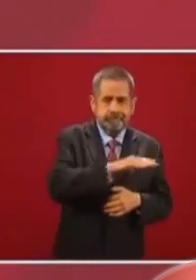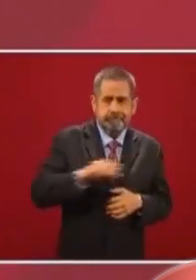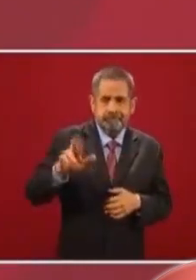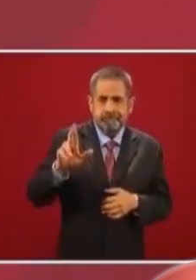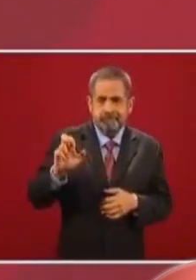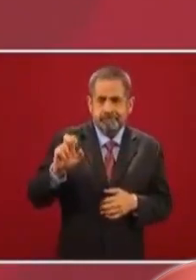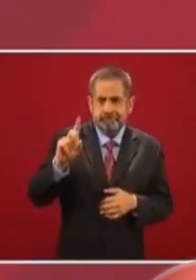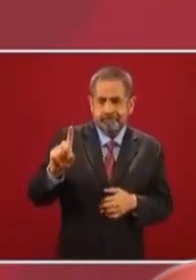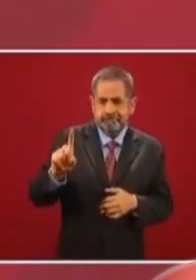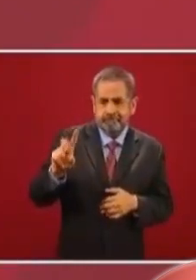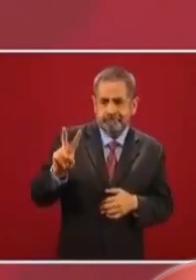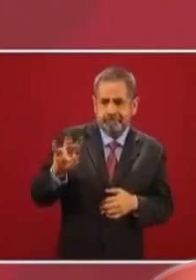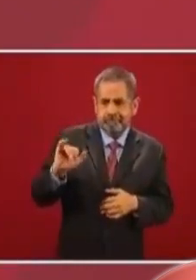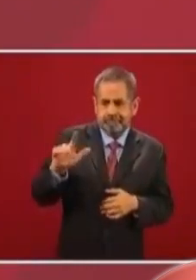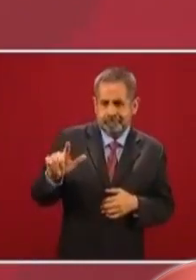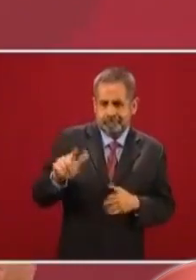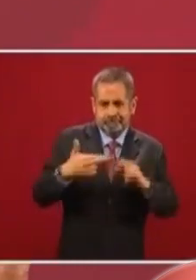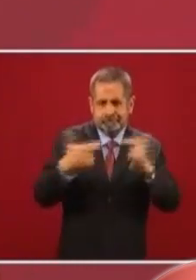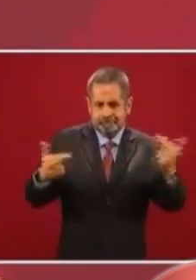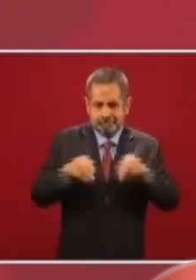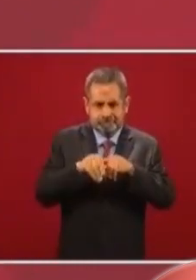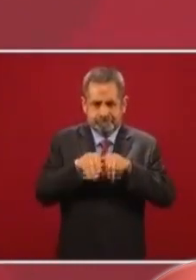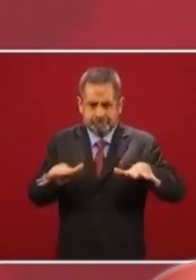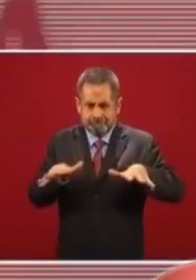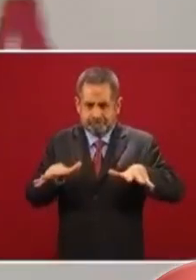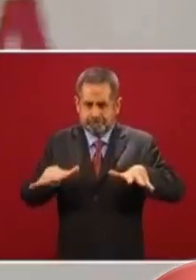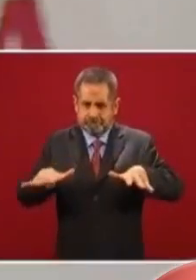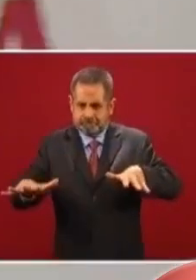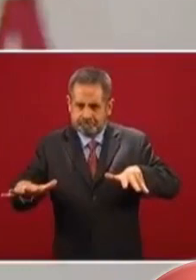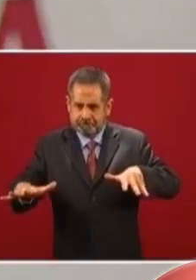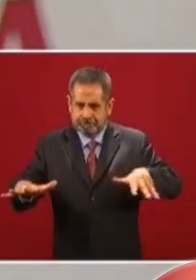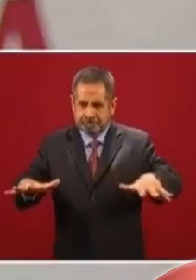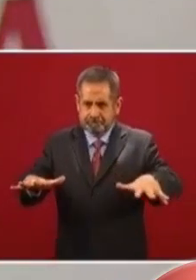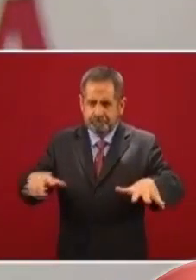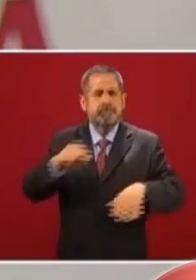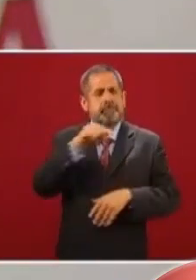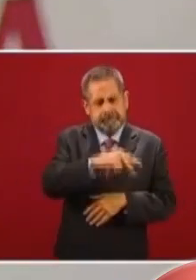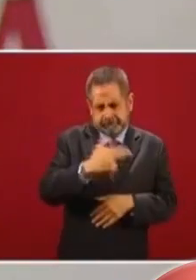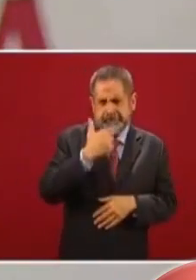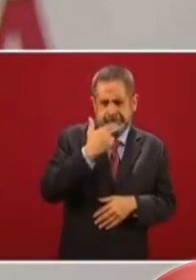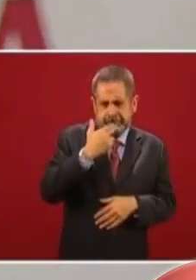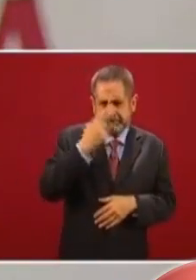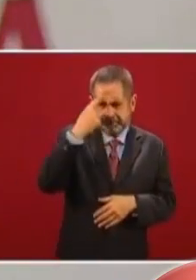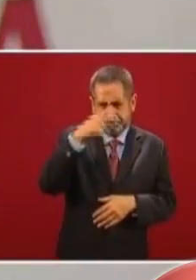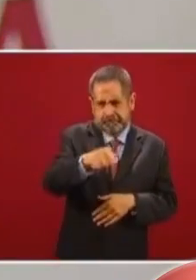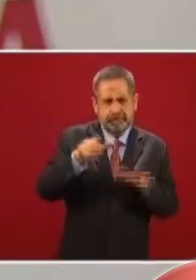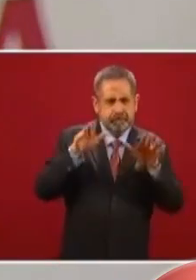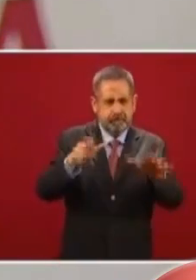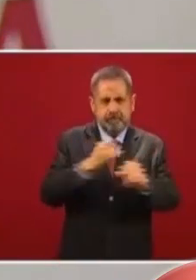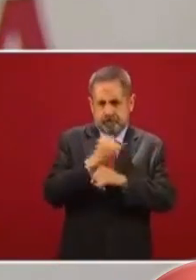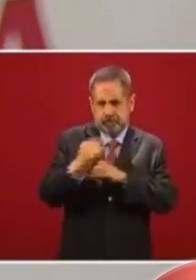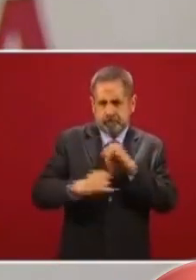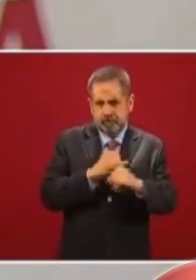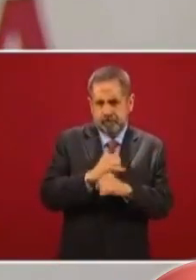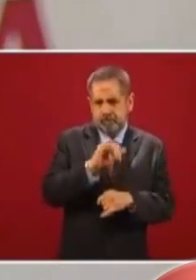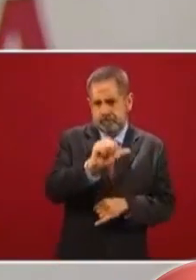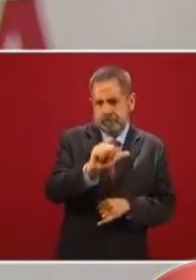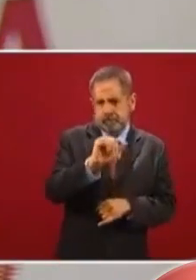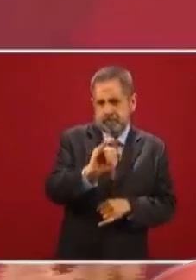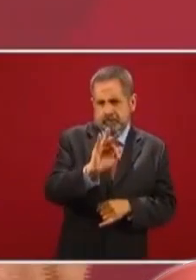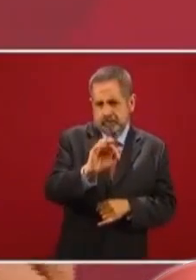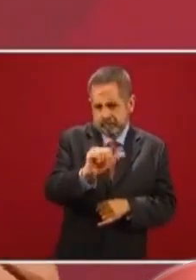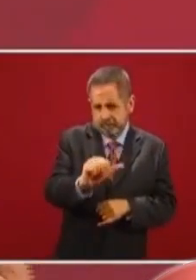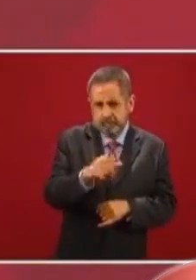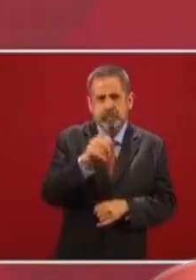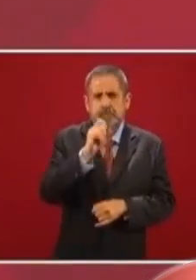se ha contemplado que adicionalmente a servir al propio Aeropuerto Internacional Felipe Ángeles va a proporcionar